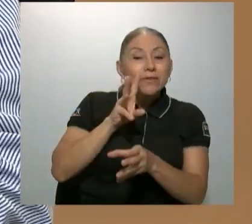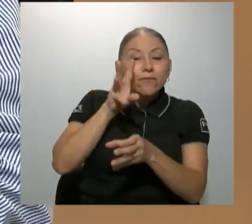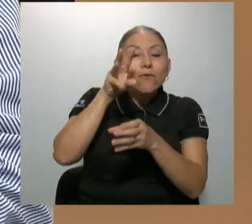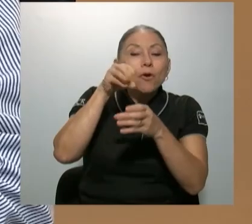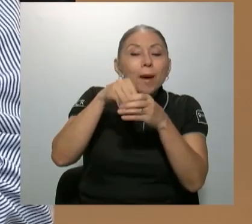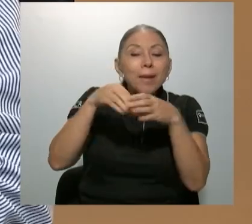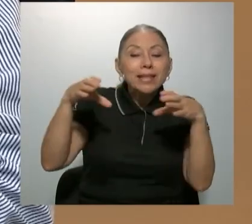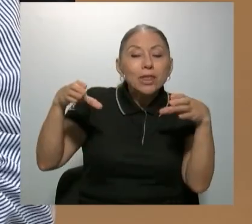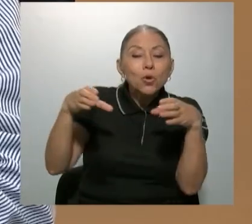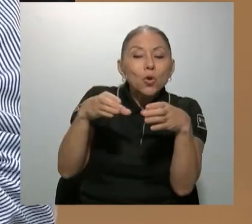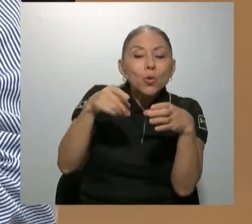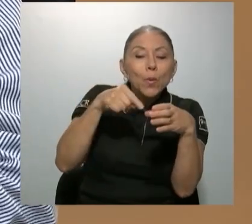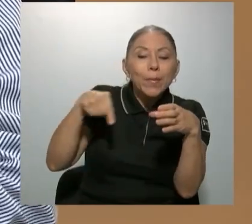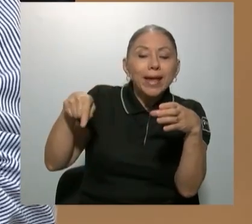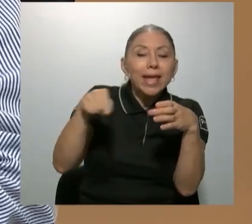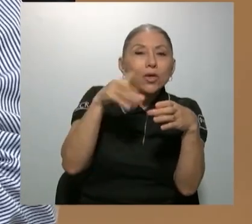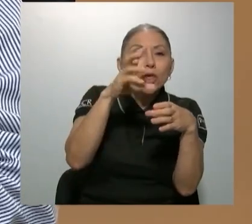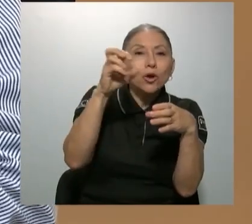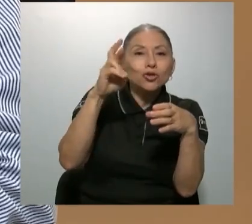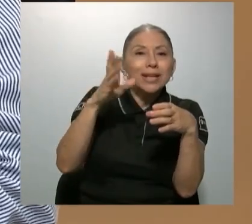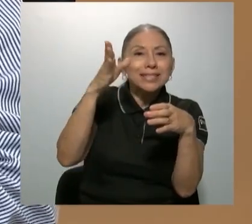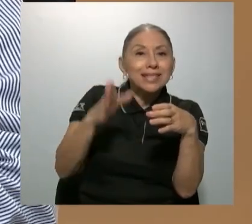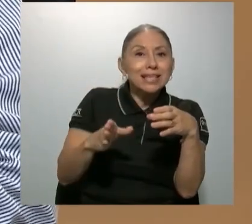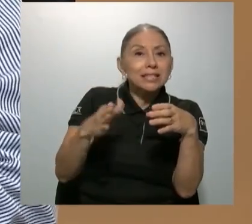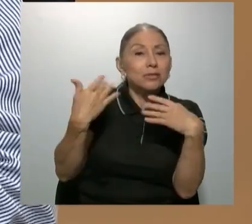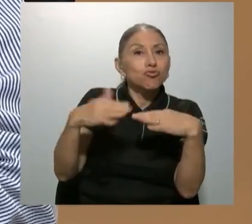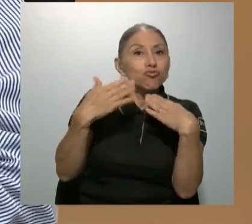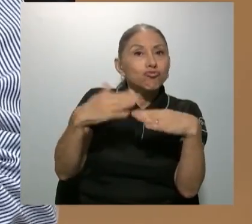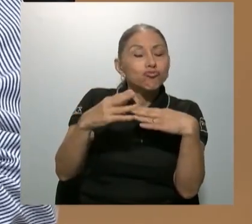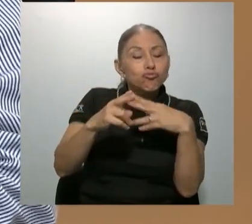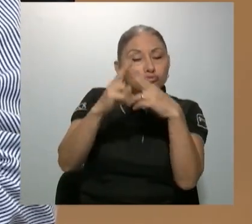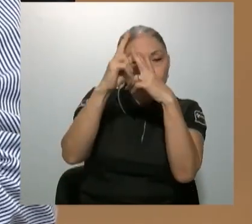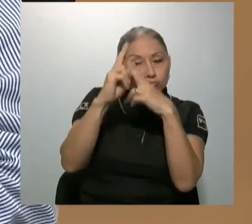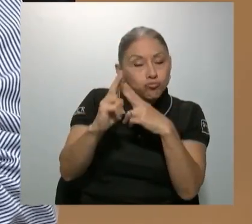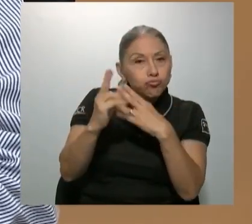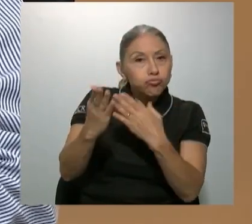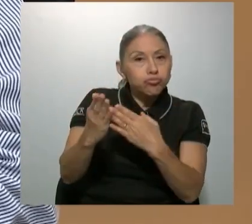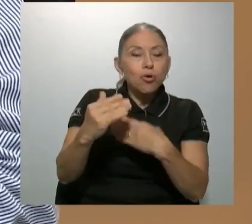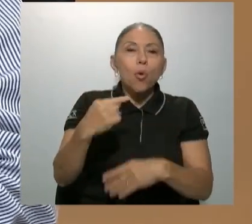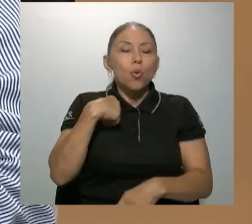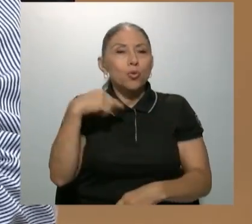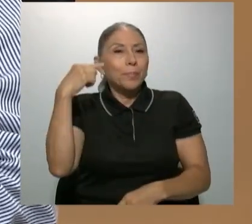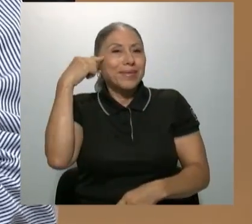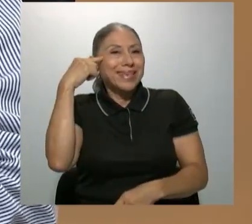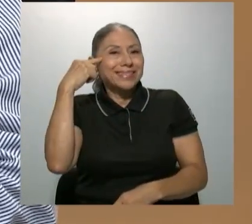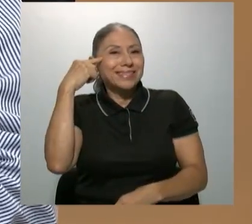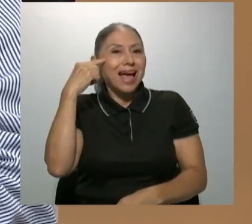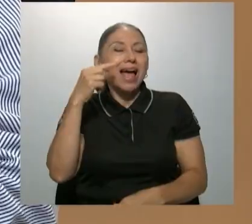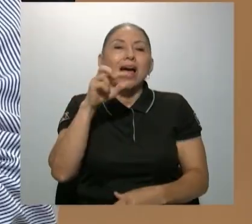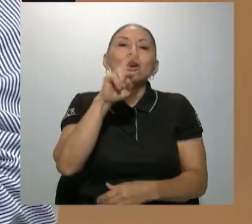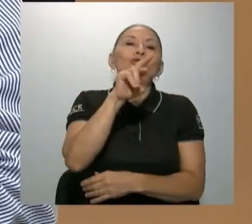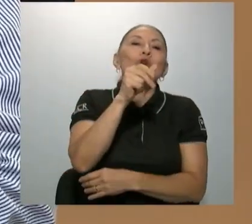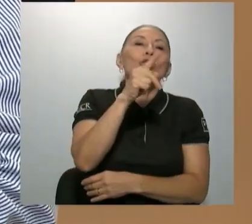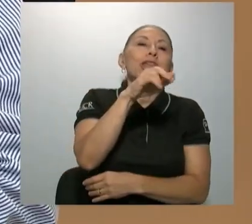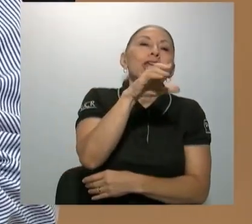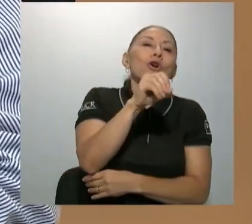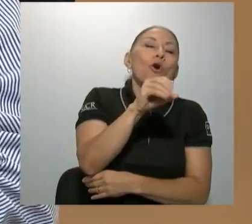grupo de costarricenses muy distinguidos. Uno piensa en Rodrigo Facio, uno